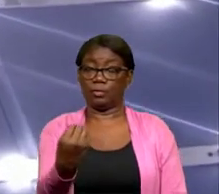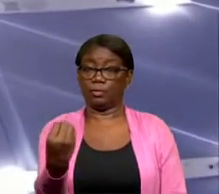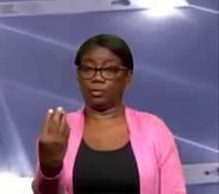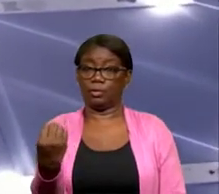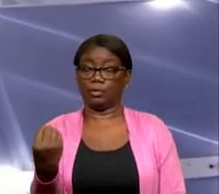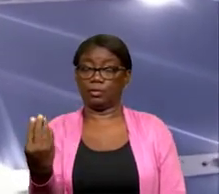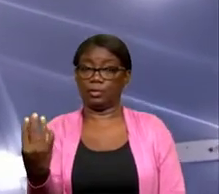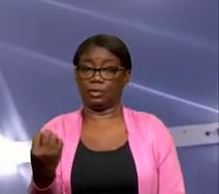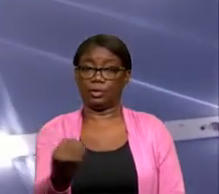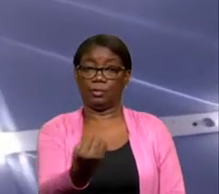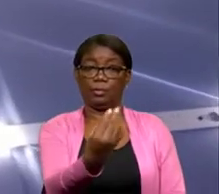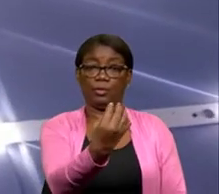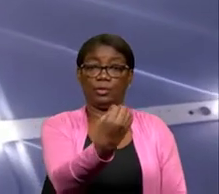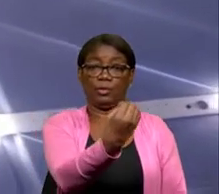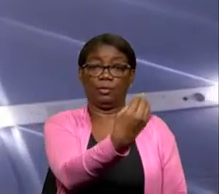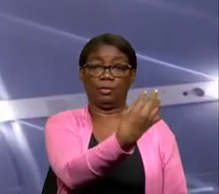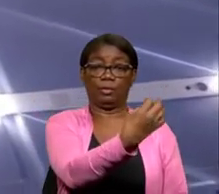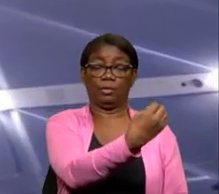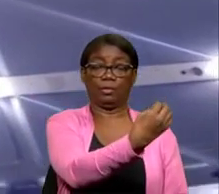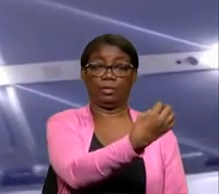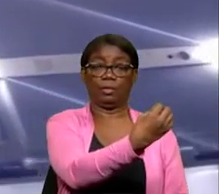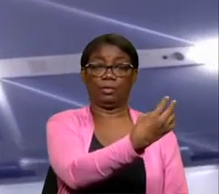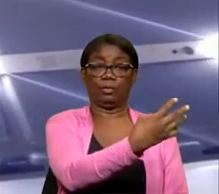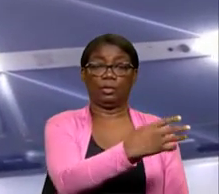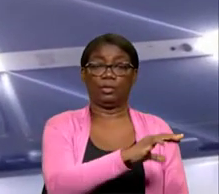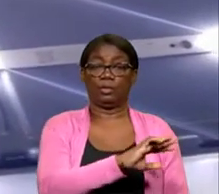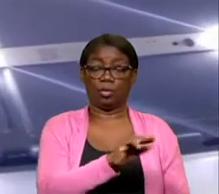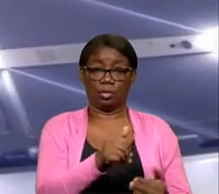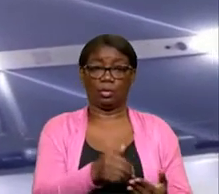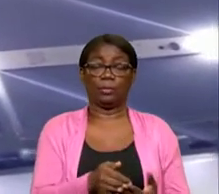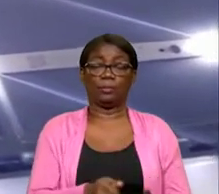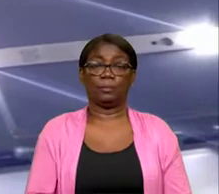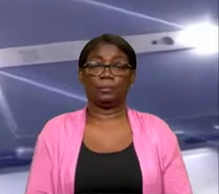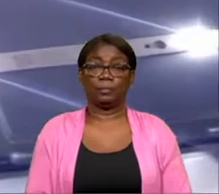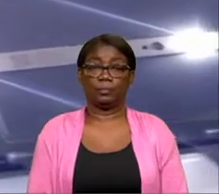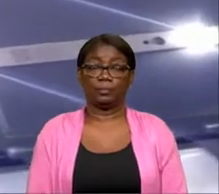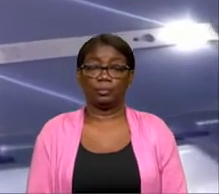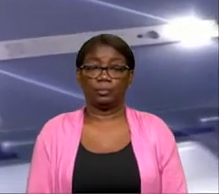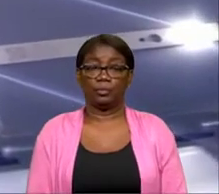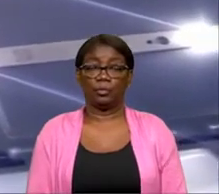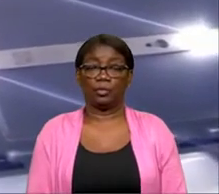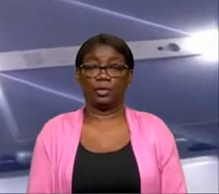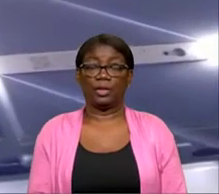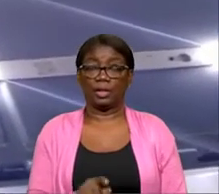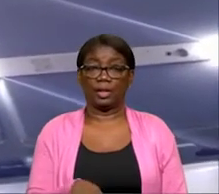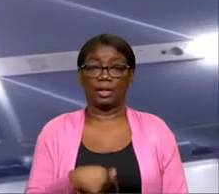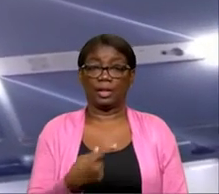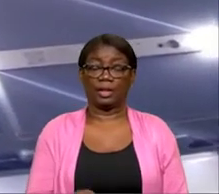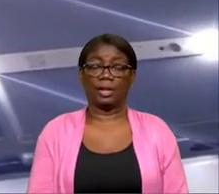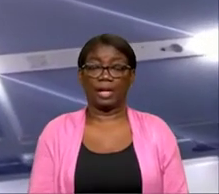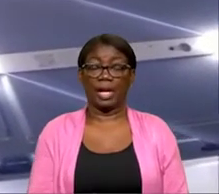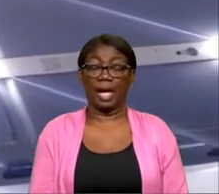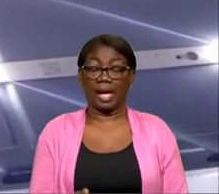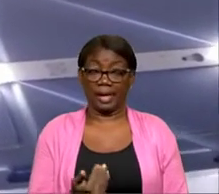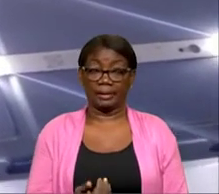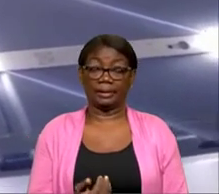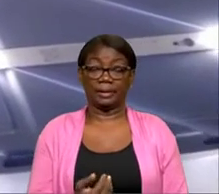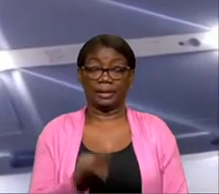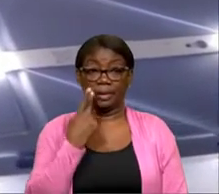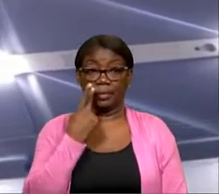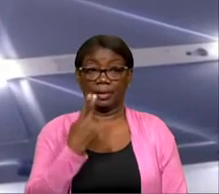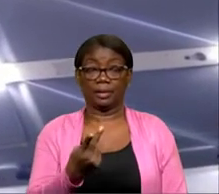de que las lámparas no se encienden. Ahora vamos a hacer una prueba, vamos a medir detrás antes de terminar de cerrar el